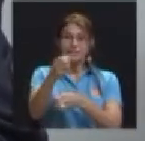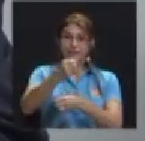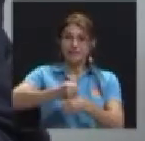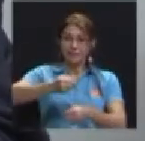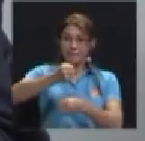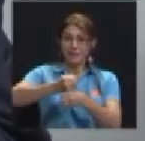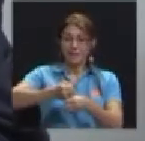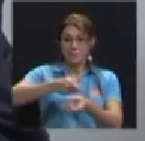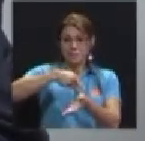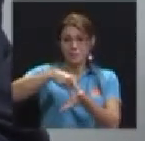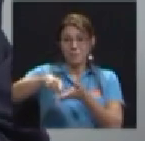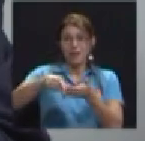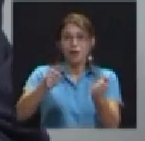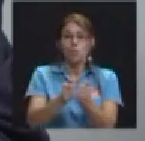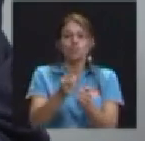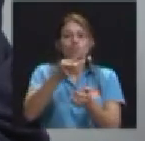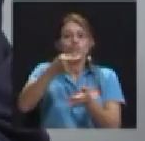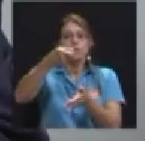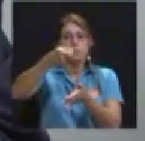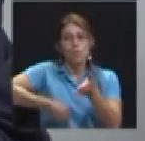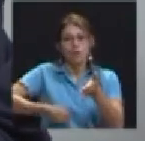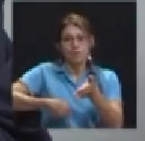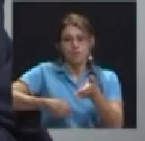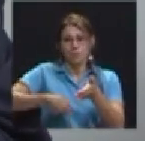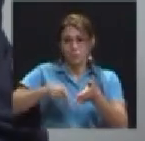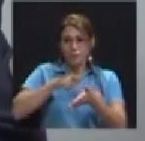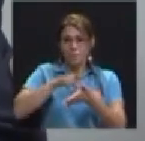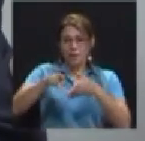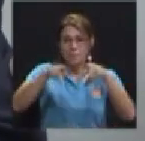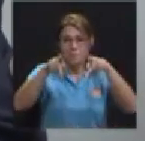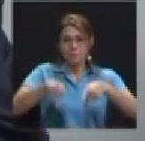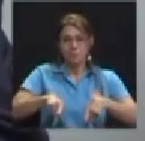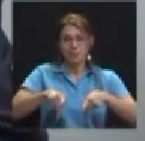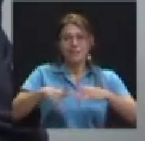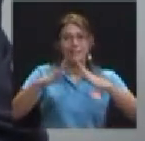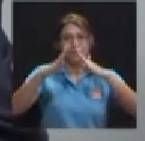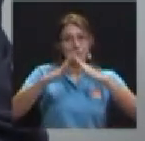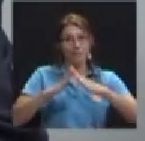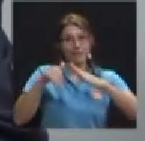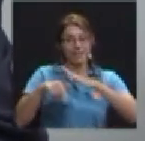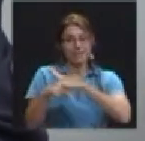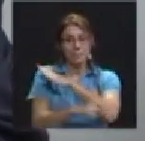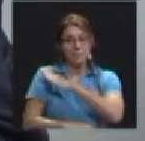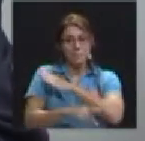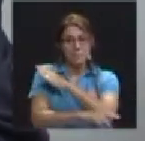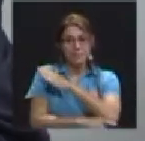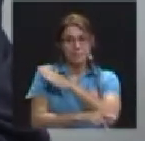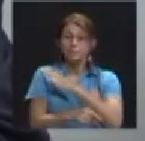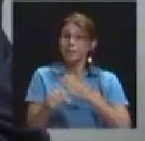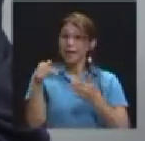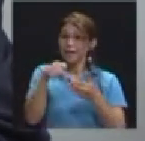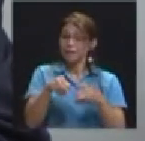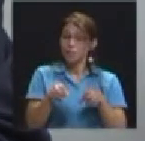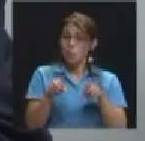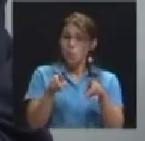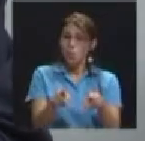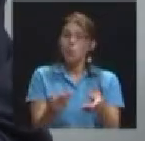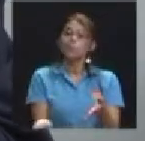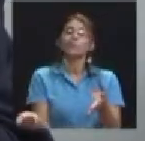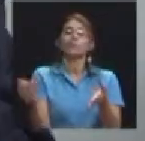que tributan los habitantes de este país, y en esta ocasión volvemos a